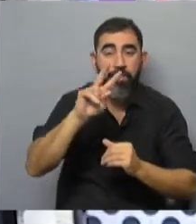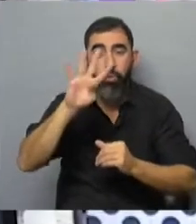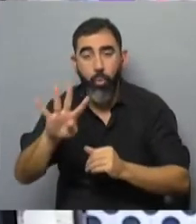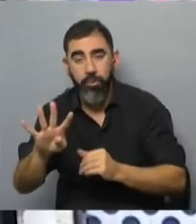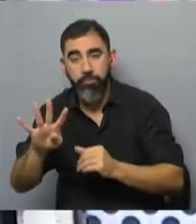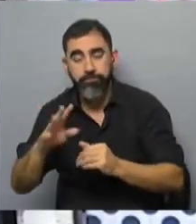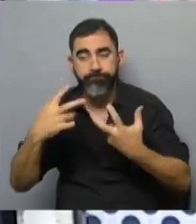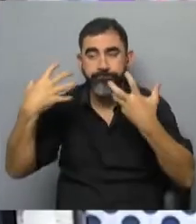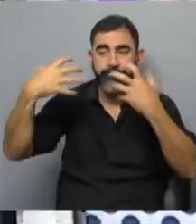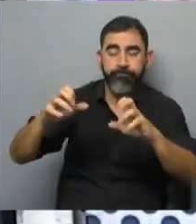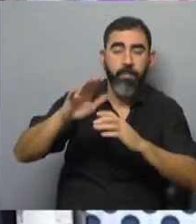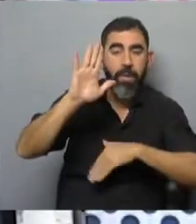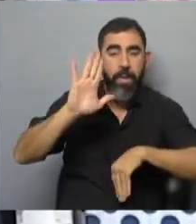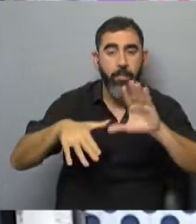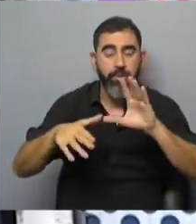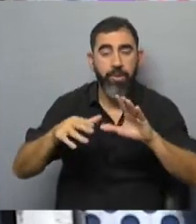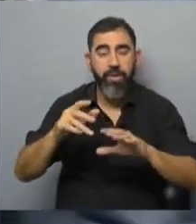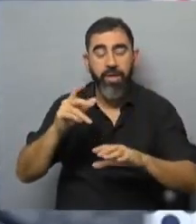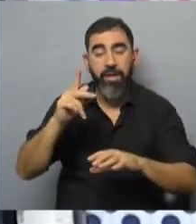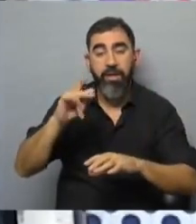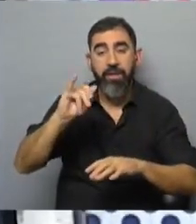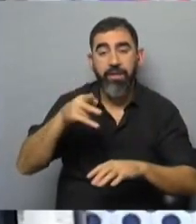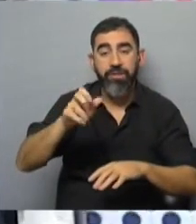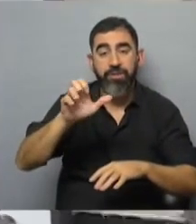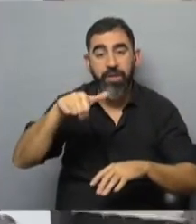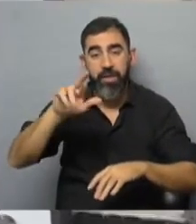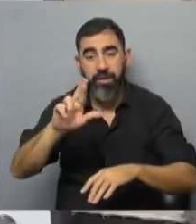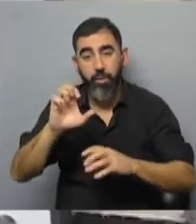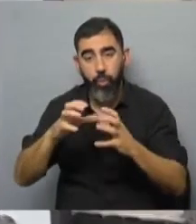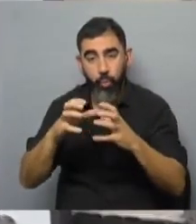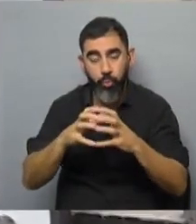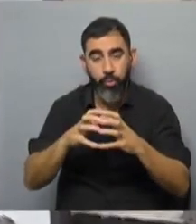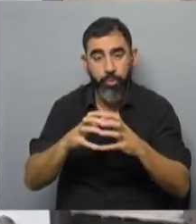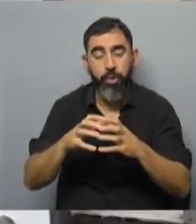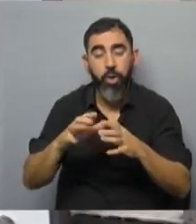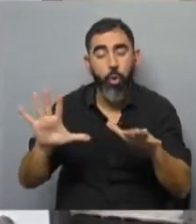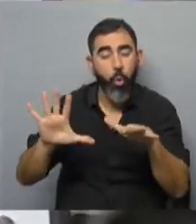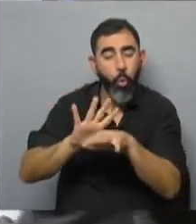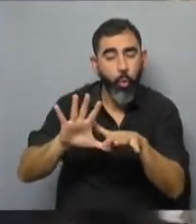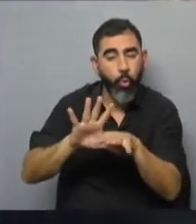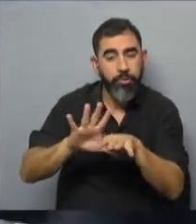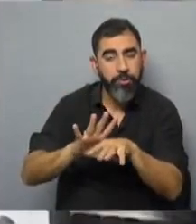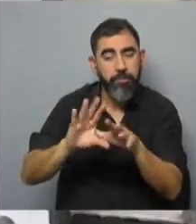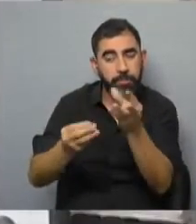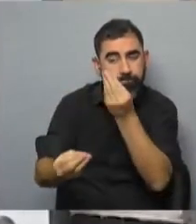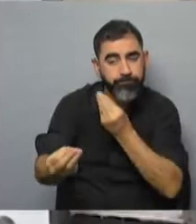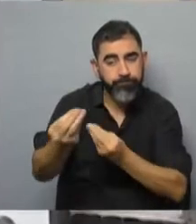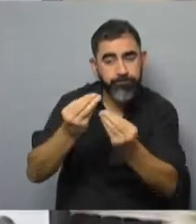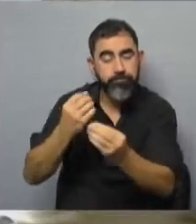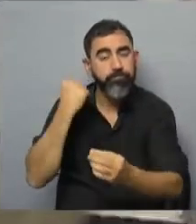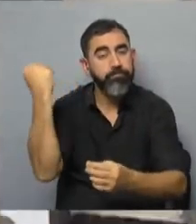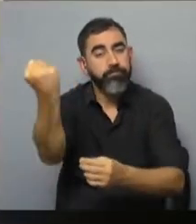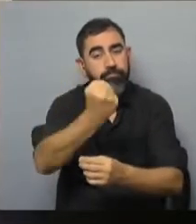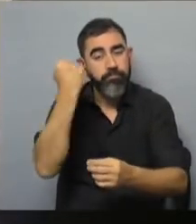fue resistido por buena parte del kirchnerismo. Distintos sectores del oficialismo coinciden que para su reemplazante será